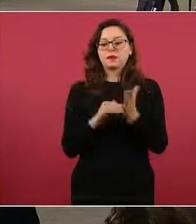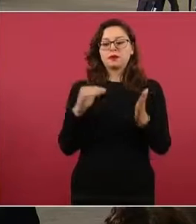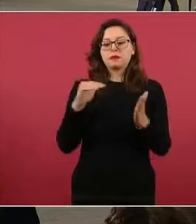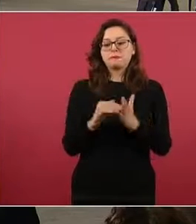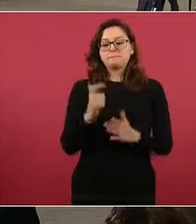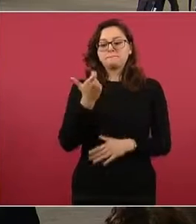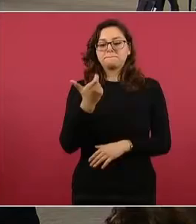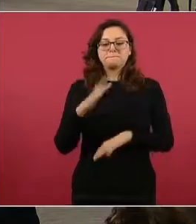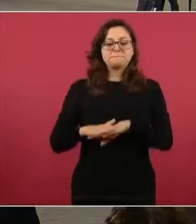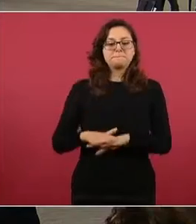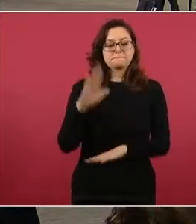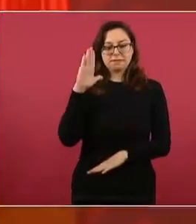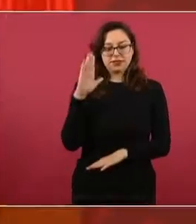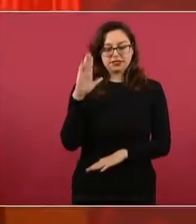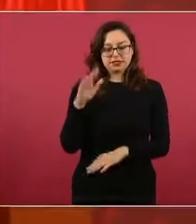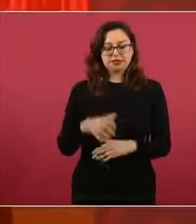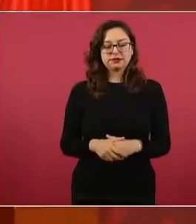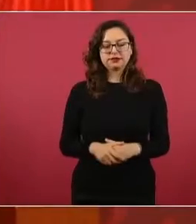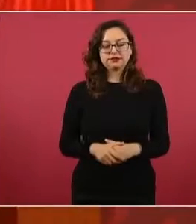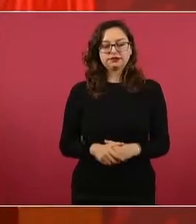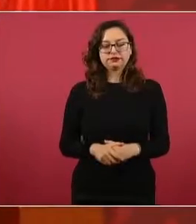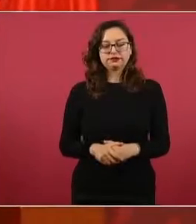Esto es en términos reales.